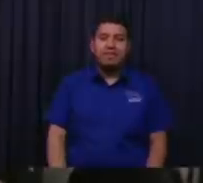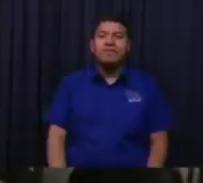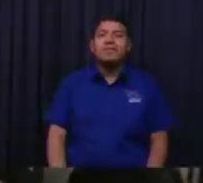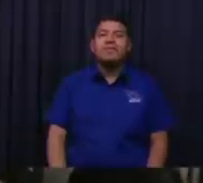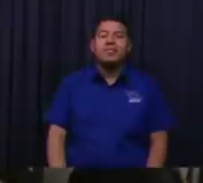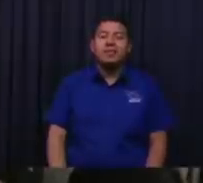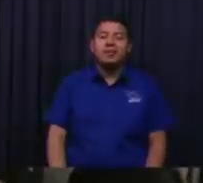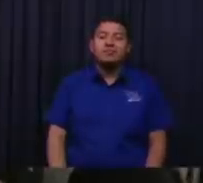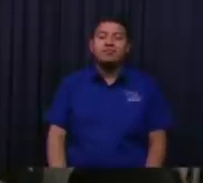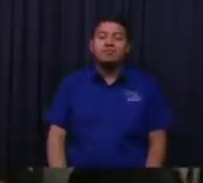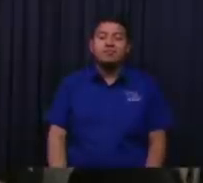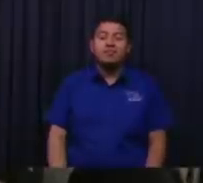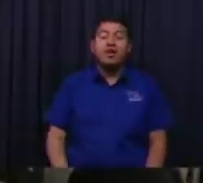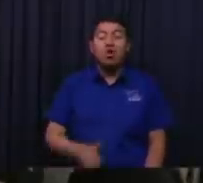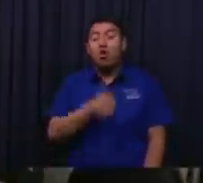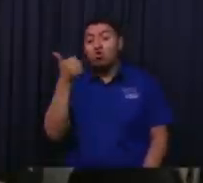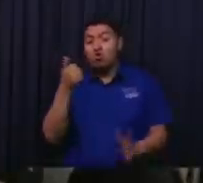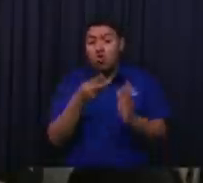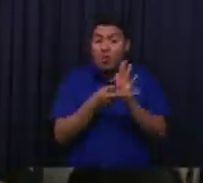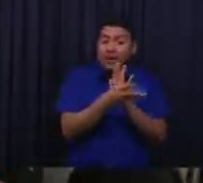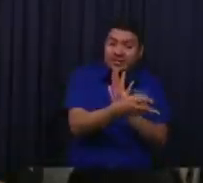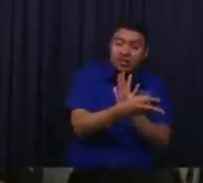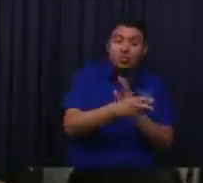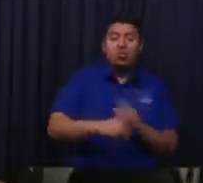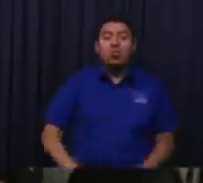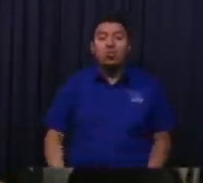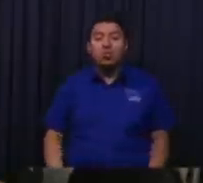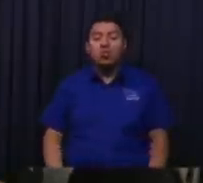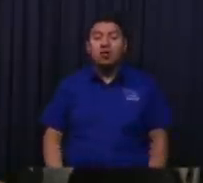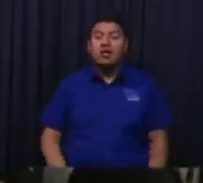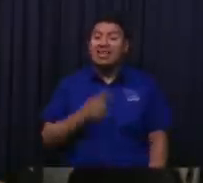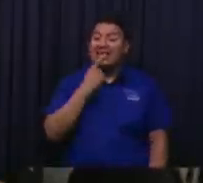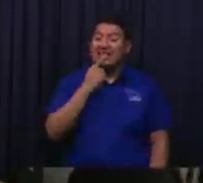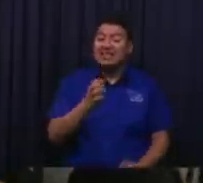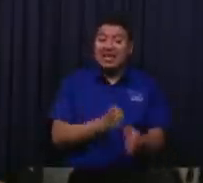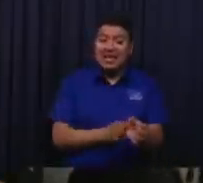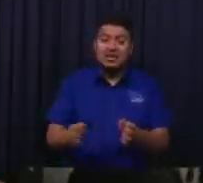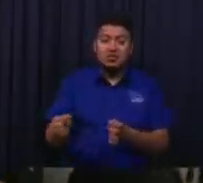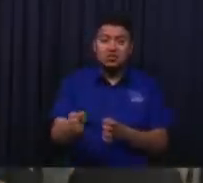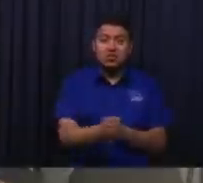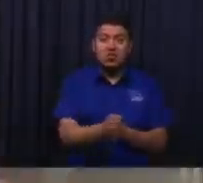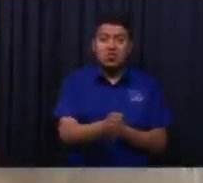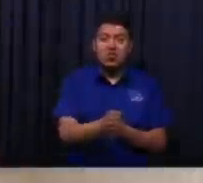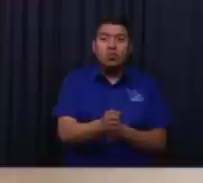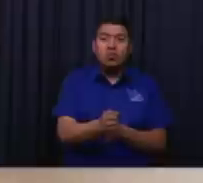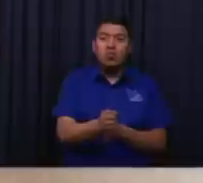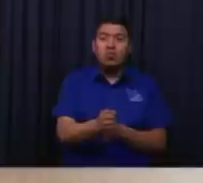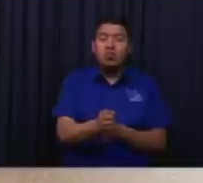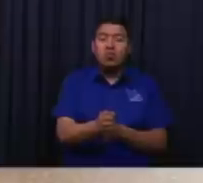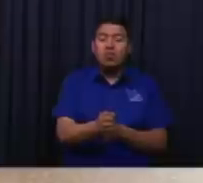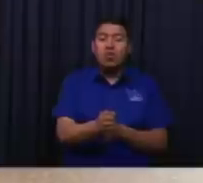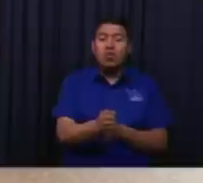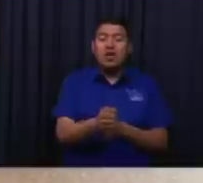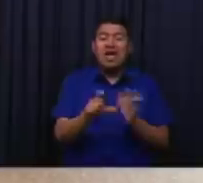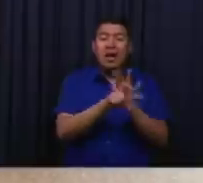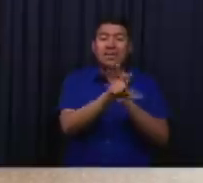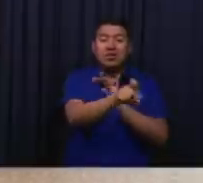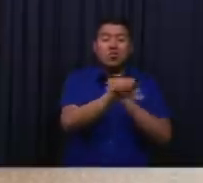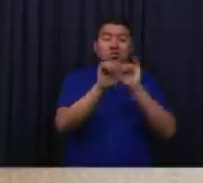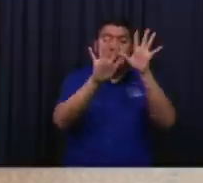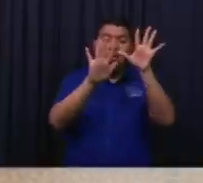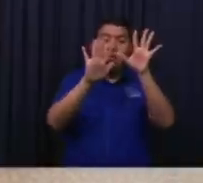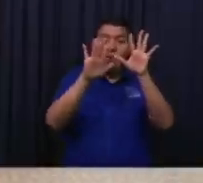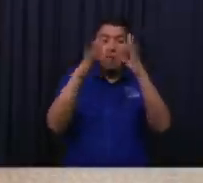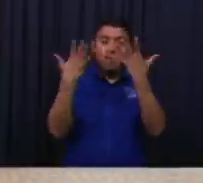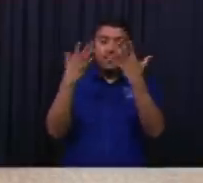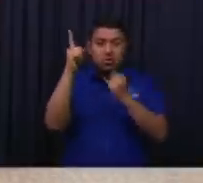tenemos entonces el otro versículo, que era Éxodo 21:30. Si se le impone precio de rescate, aquí aparece la palabra